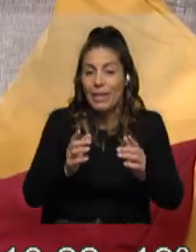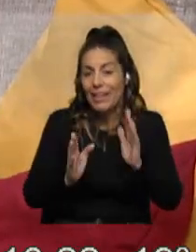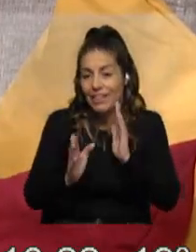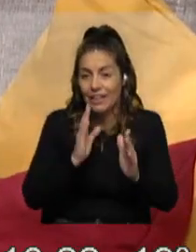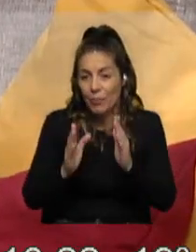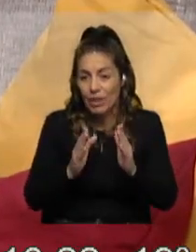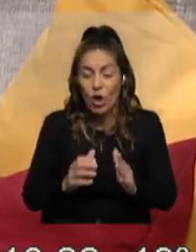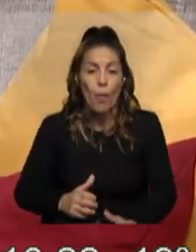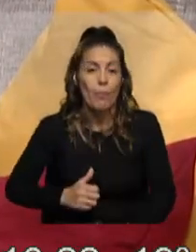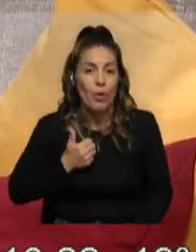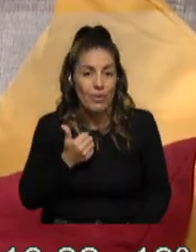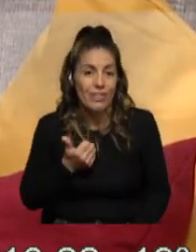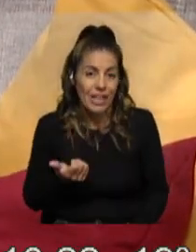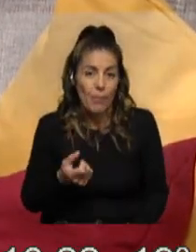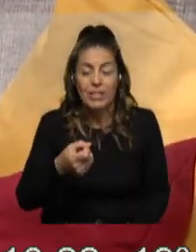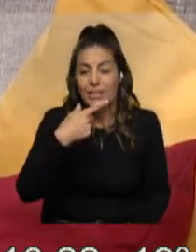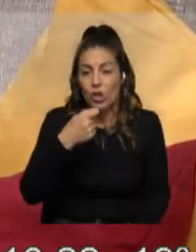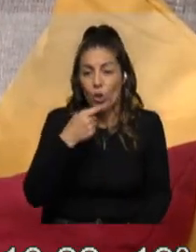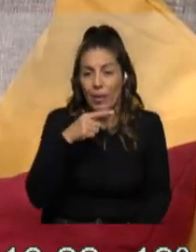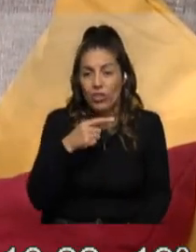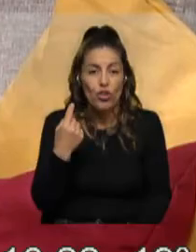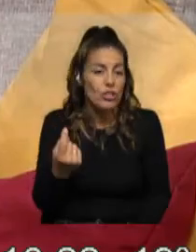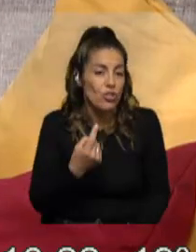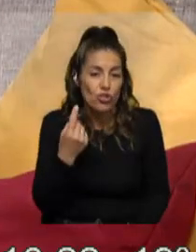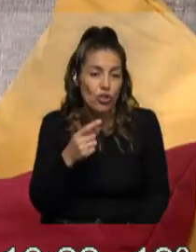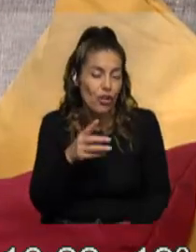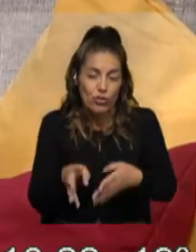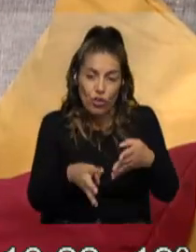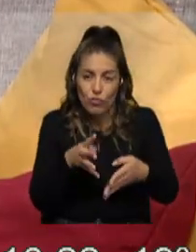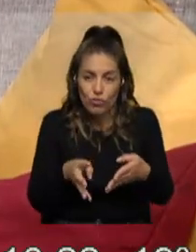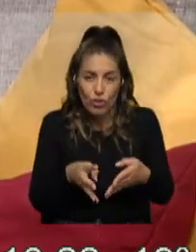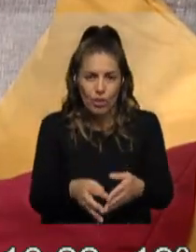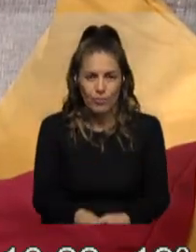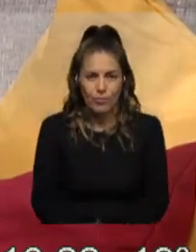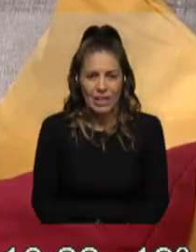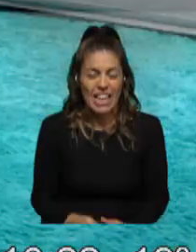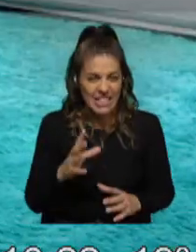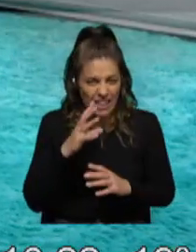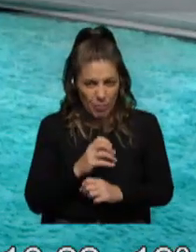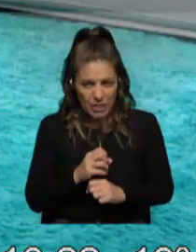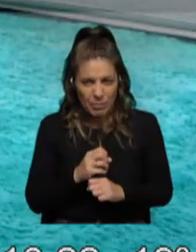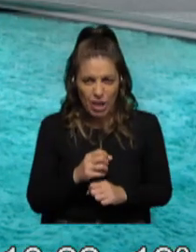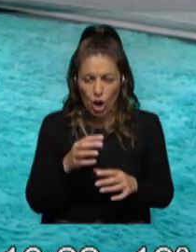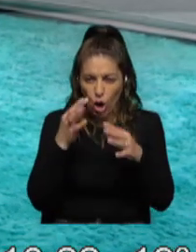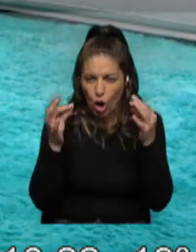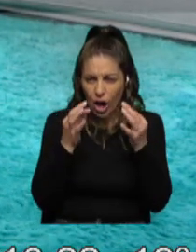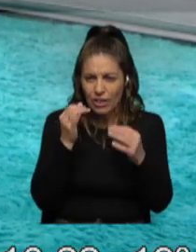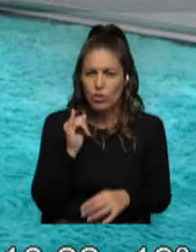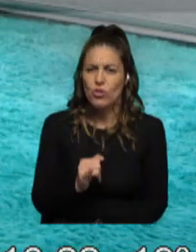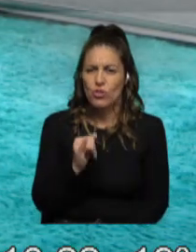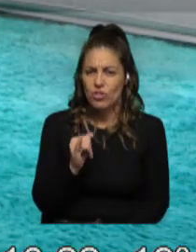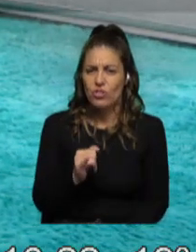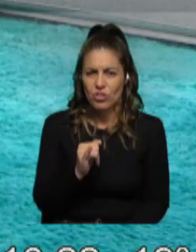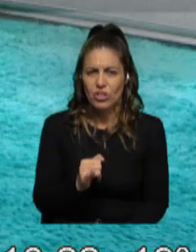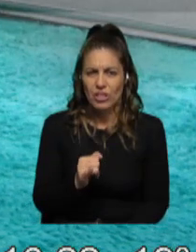hay que aprovechar, porque si está tomando fluoxetina solo no funciona. ¿Se deprimen los gatos? También existen. ¿La depresión existe? Algo que se